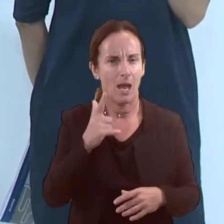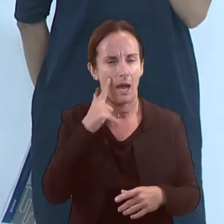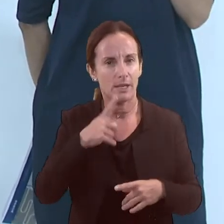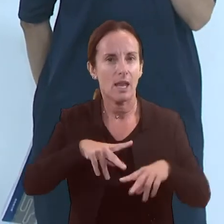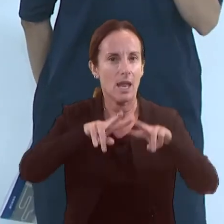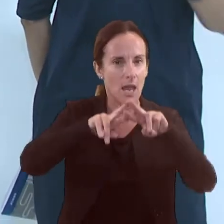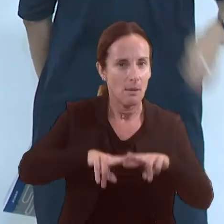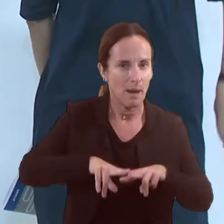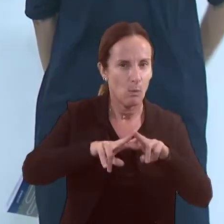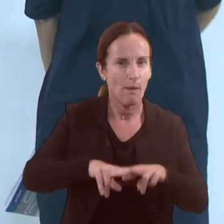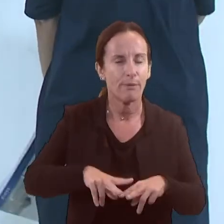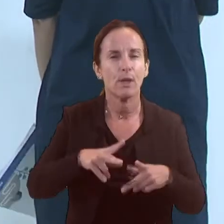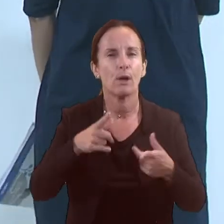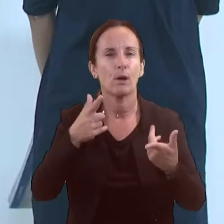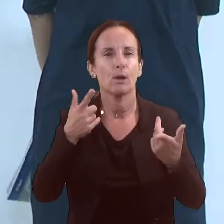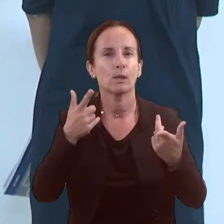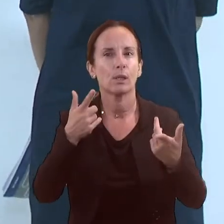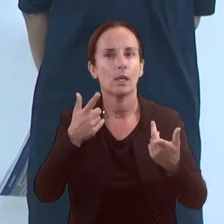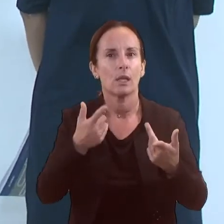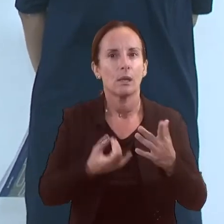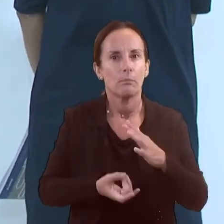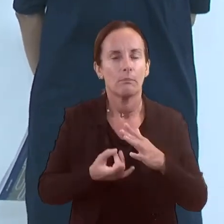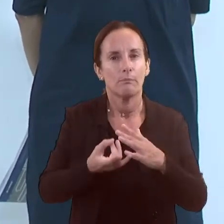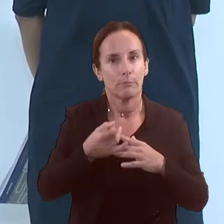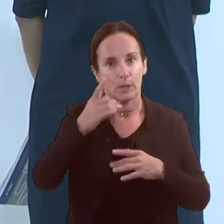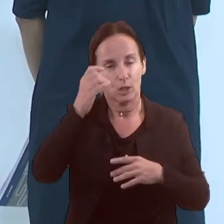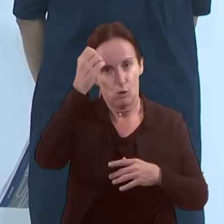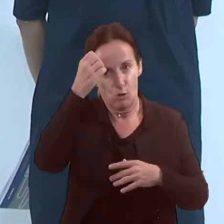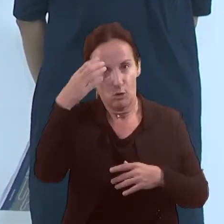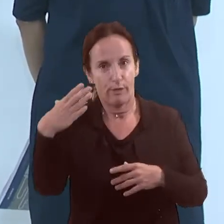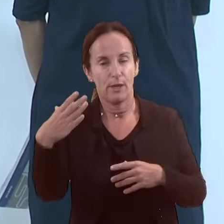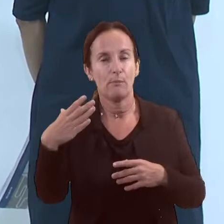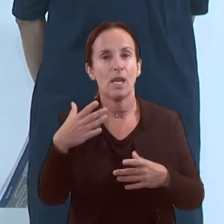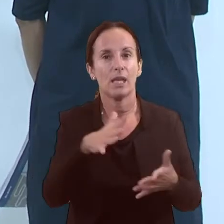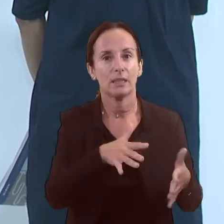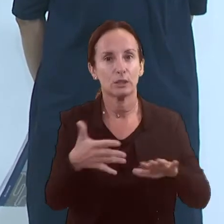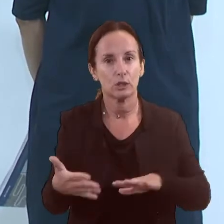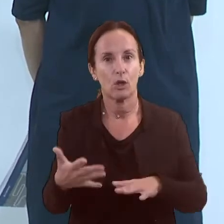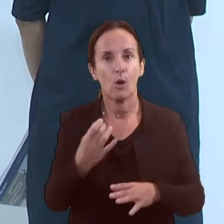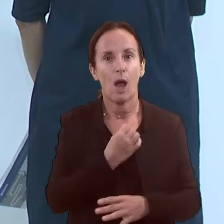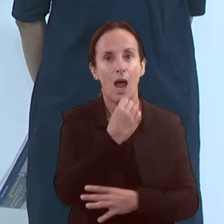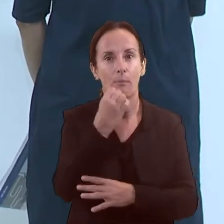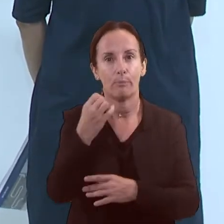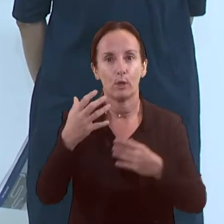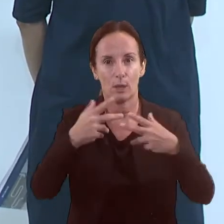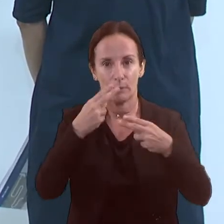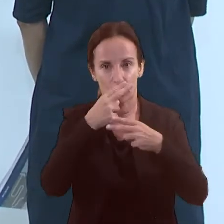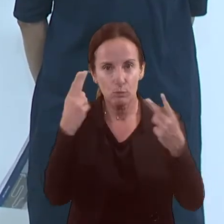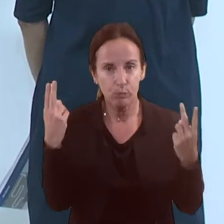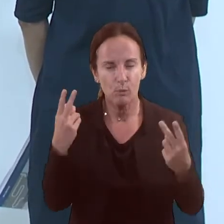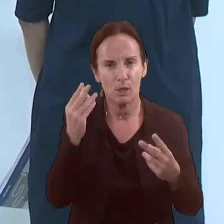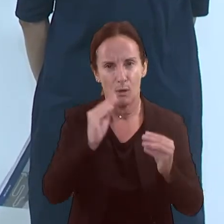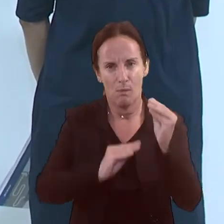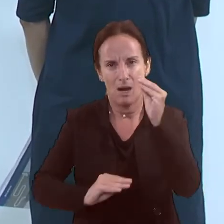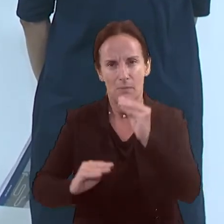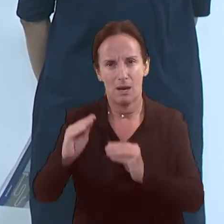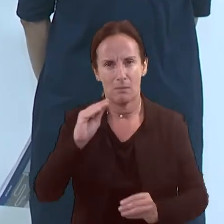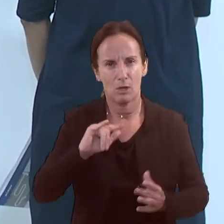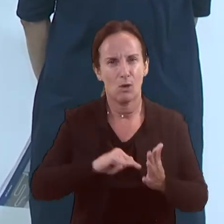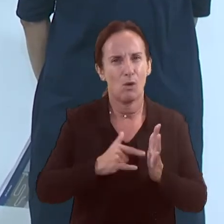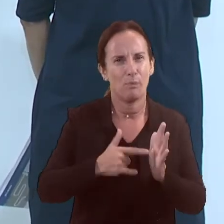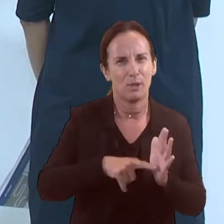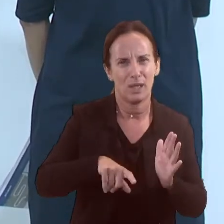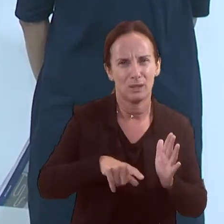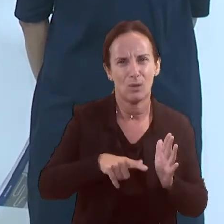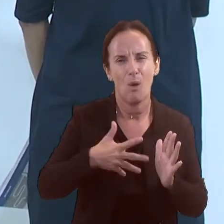evaluación, generación de conocimiento, apoyo, asesoramiento a las administraciones públicas, etcétera, etcétera, manera en otros ámbitos, que